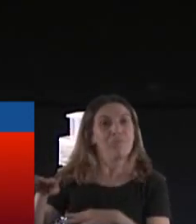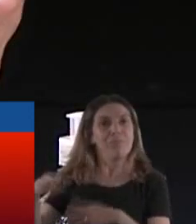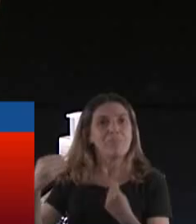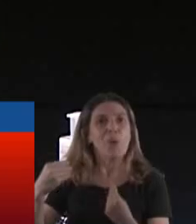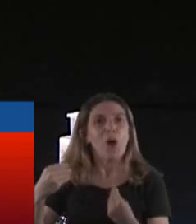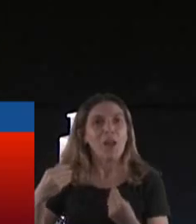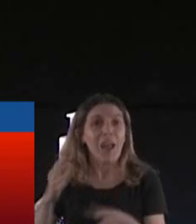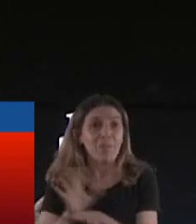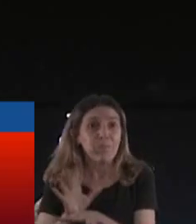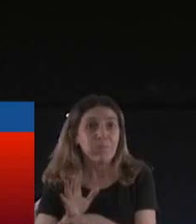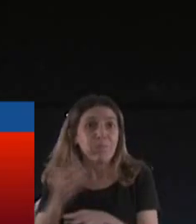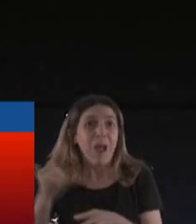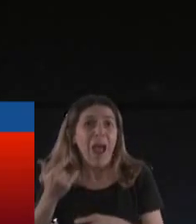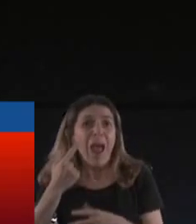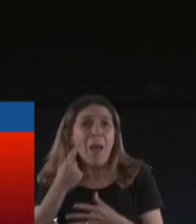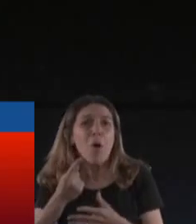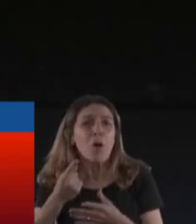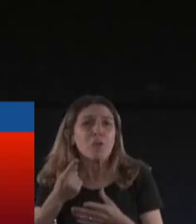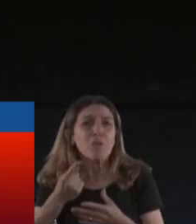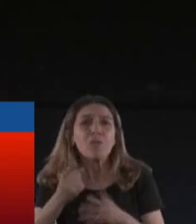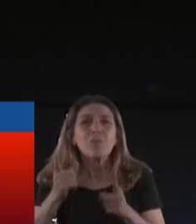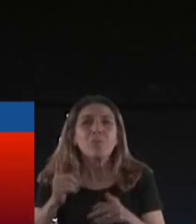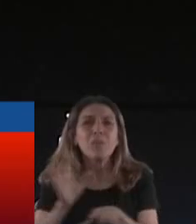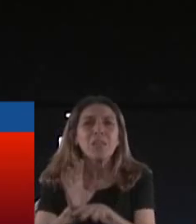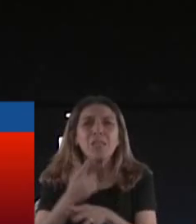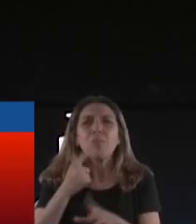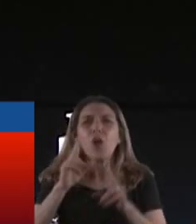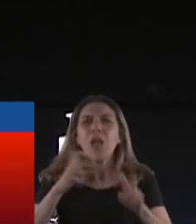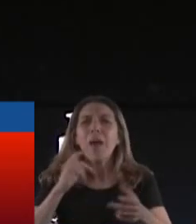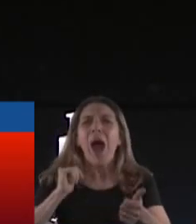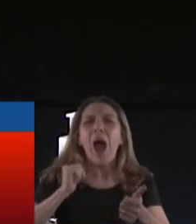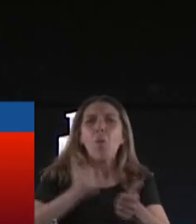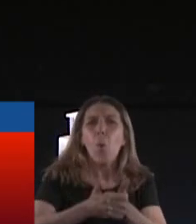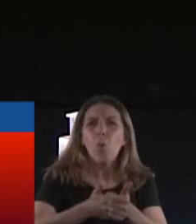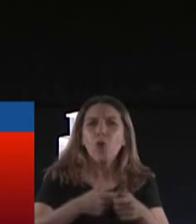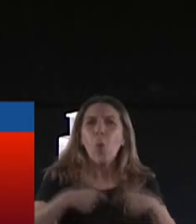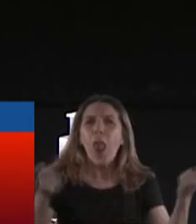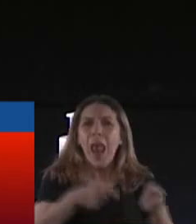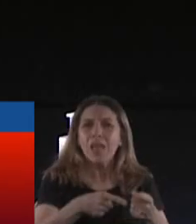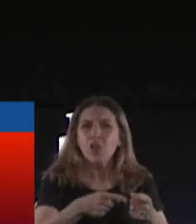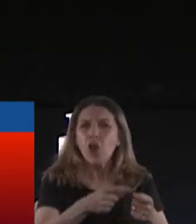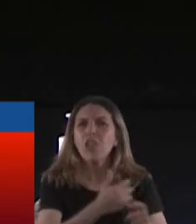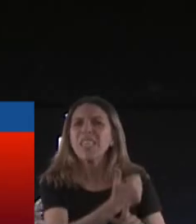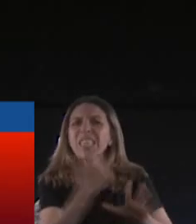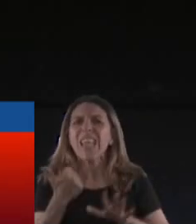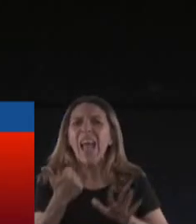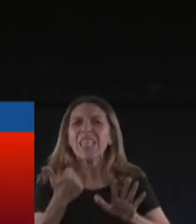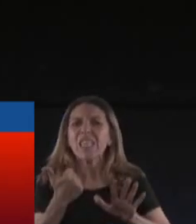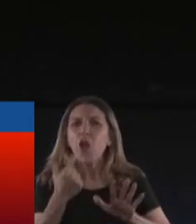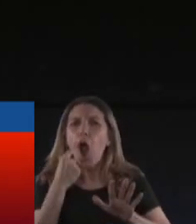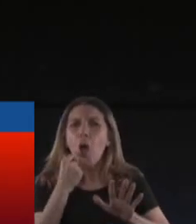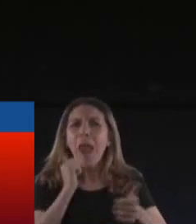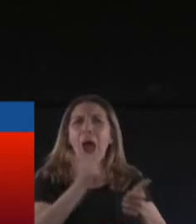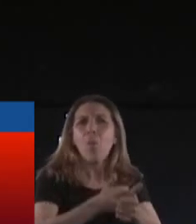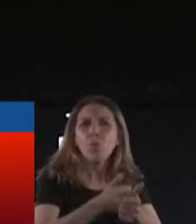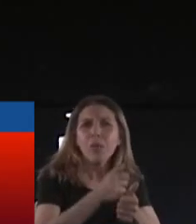por un hecho atroz que habíamos visto, que es ese abuso y violación de una chica por parte de 6 hombres.